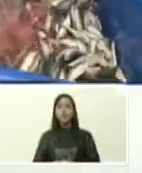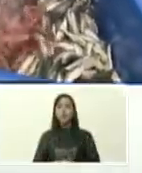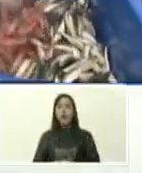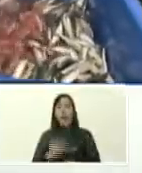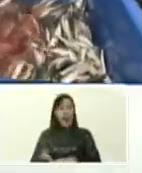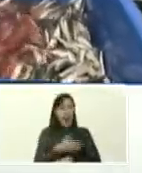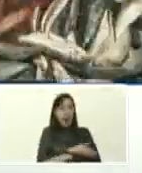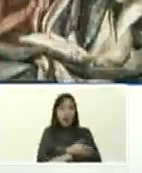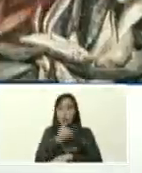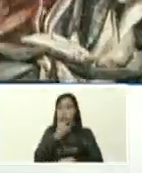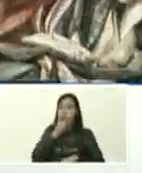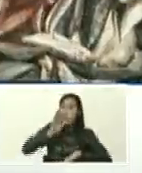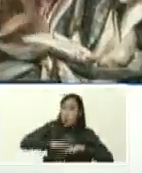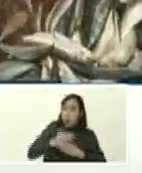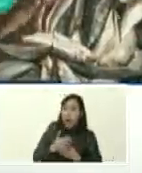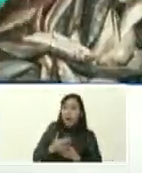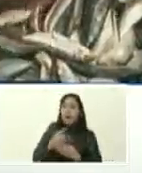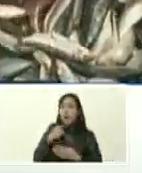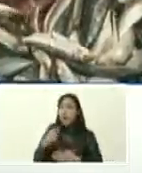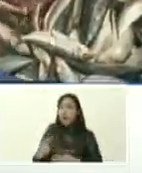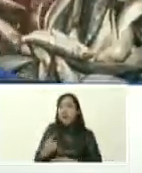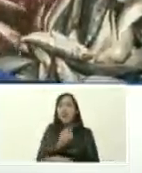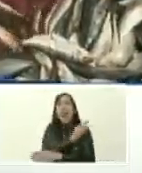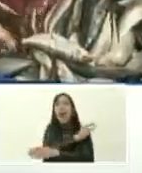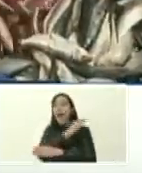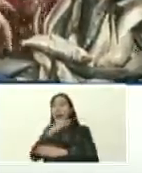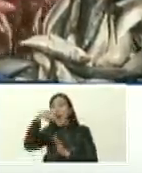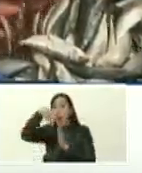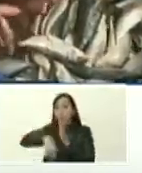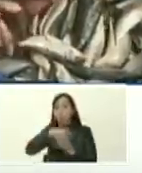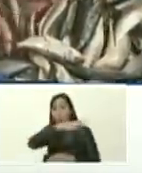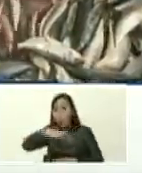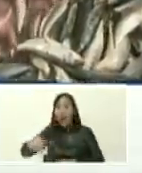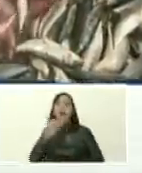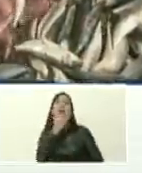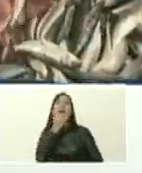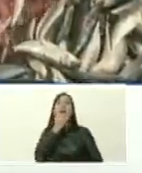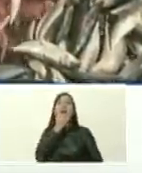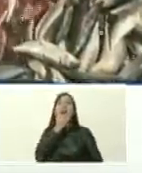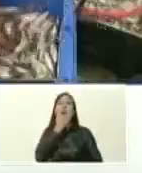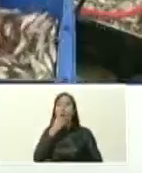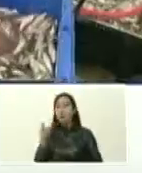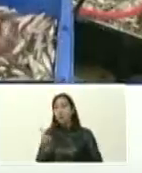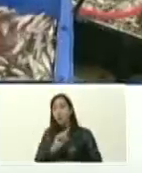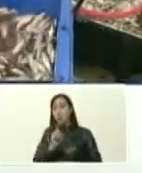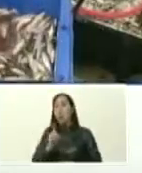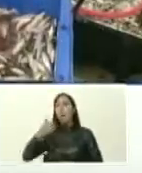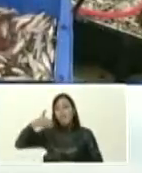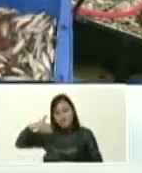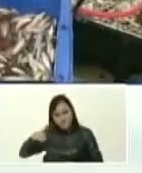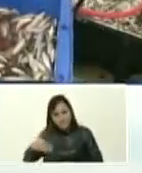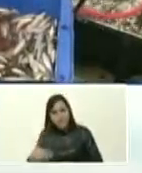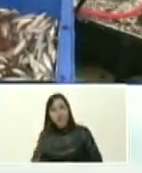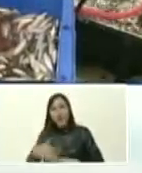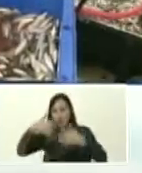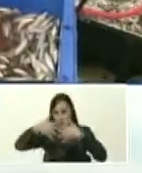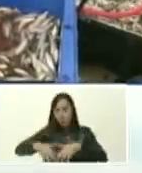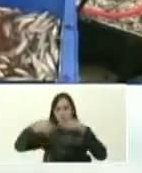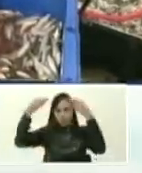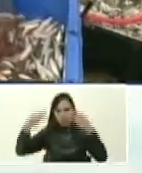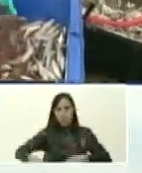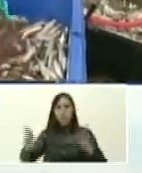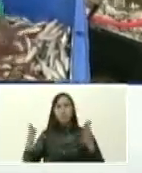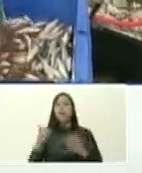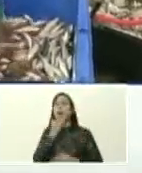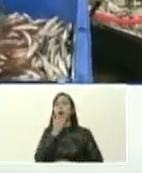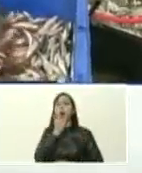planta de procesamiento de algas para la exportación. Pero es otra planta, no es esta. Y le dimos el